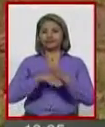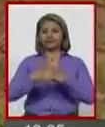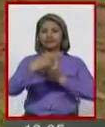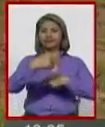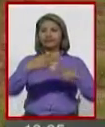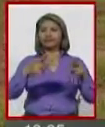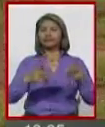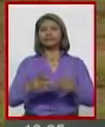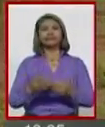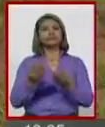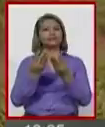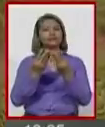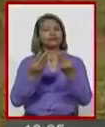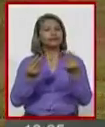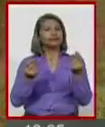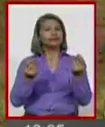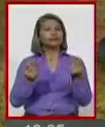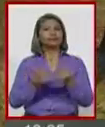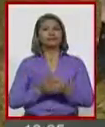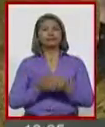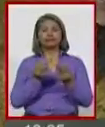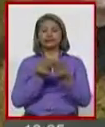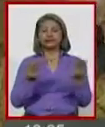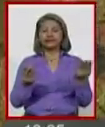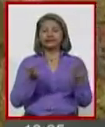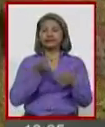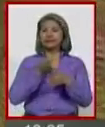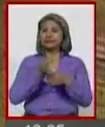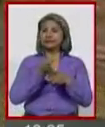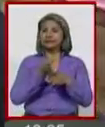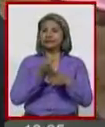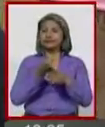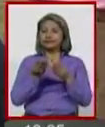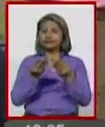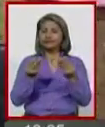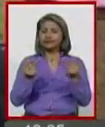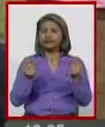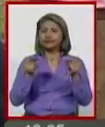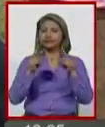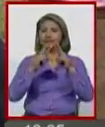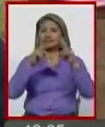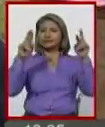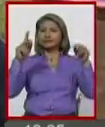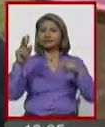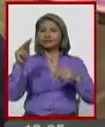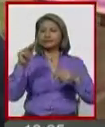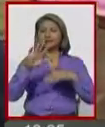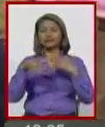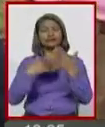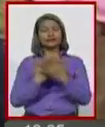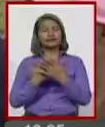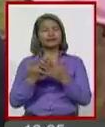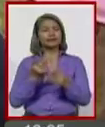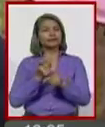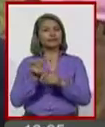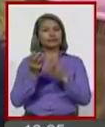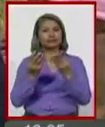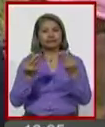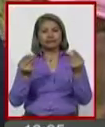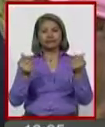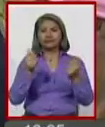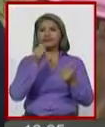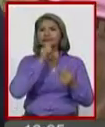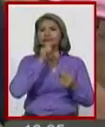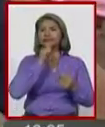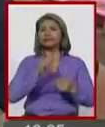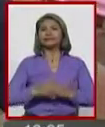No, siempre se fregan los roperos, que son ya otro material, no es madera, y se me fregan los roperos, el televisor, algo ahí. Ahora están desaguando, ¿no?